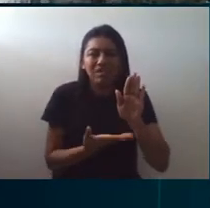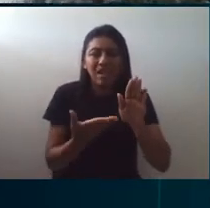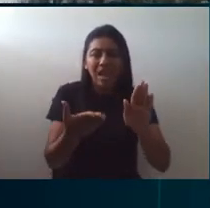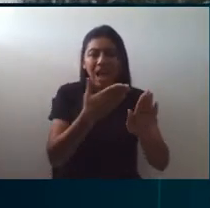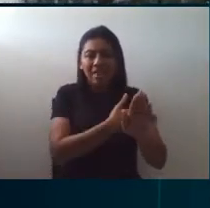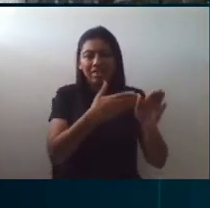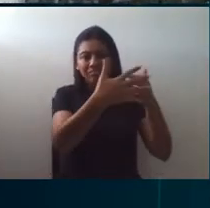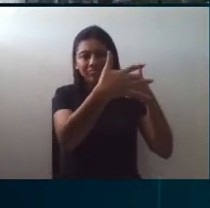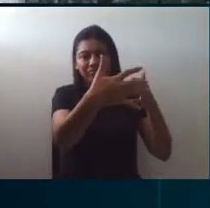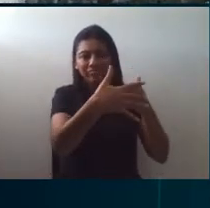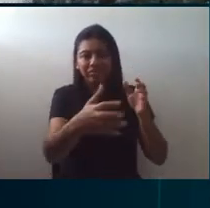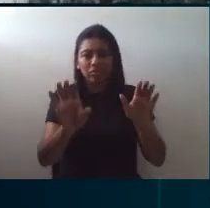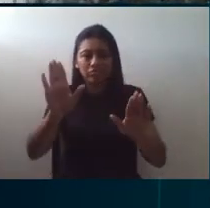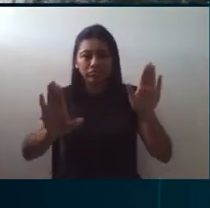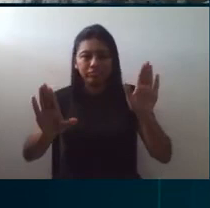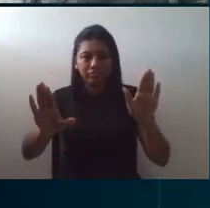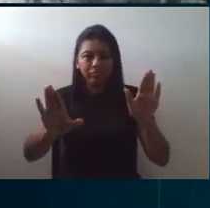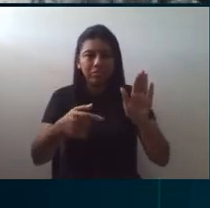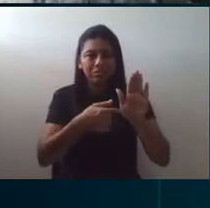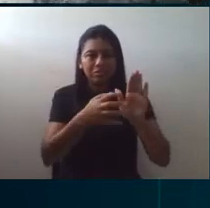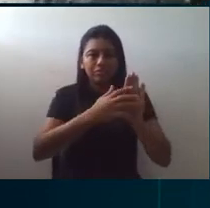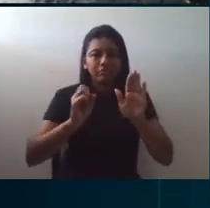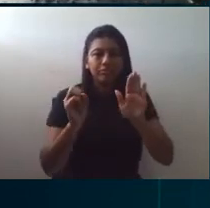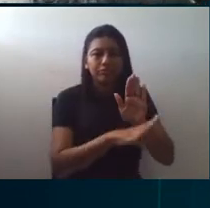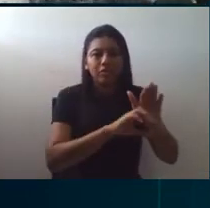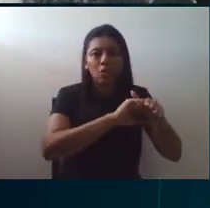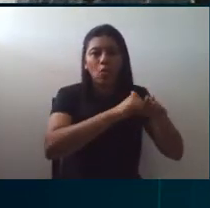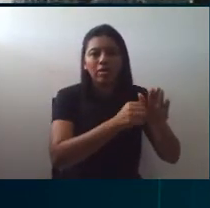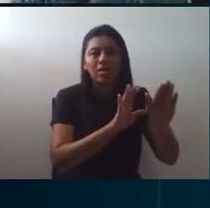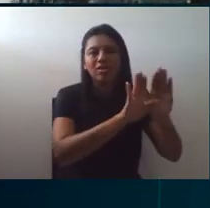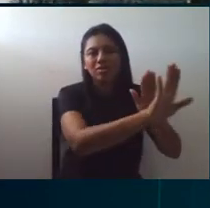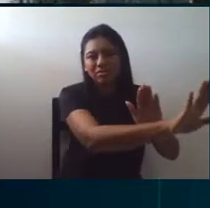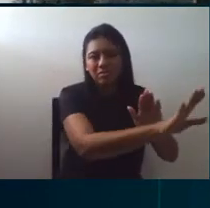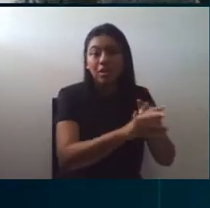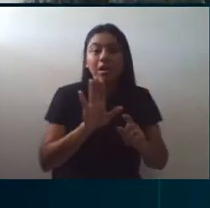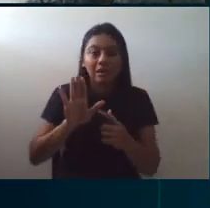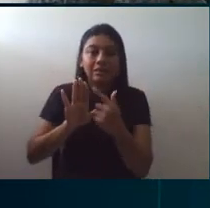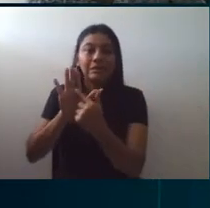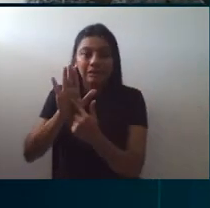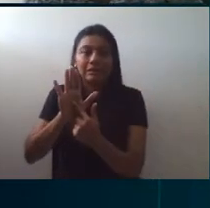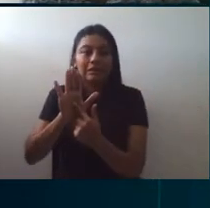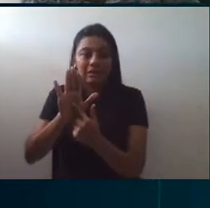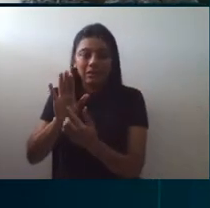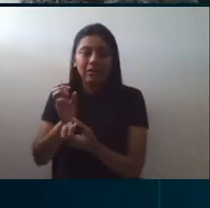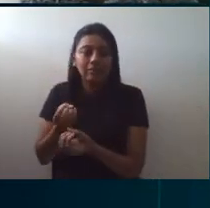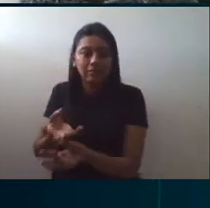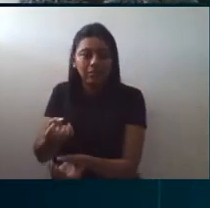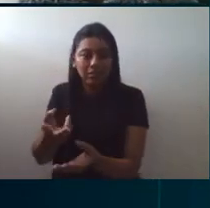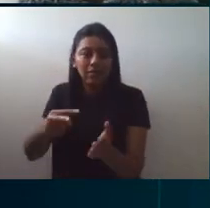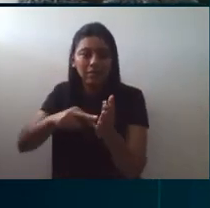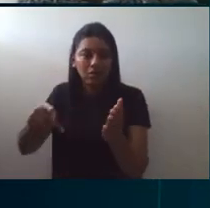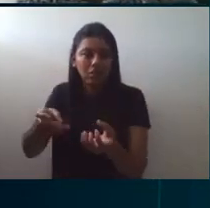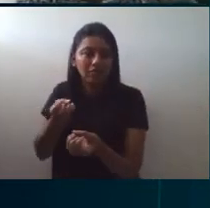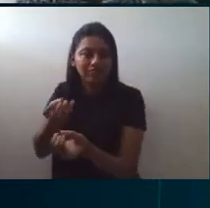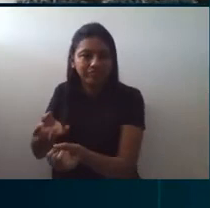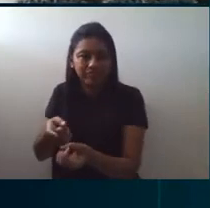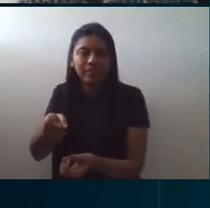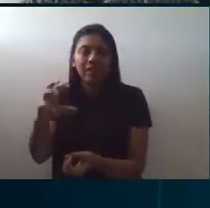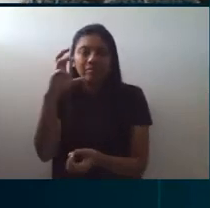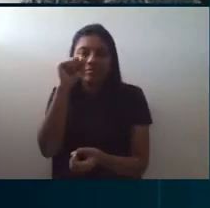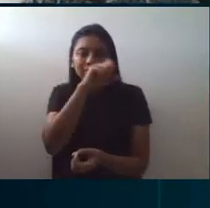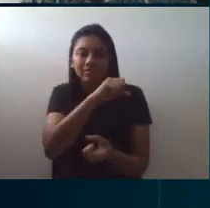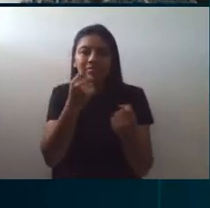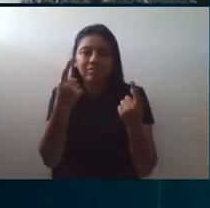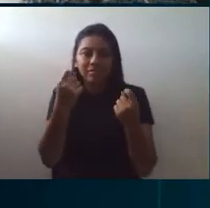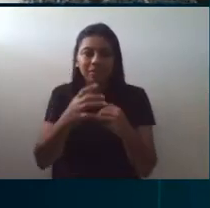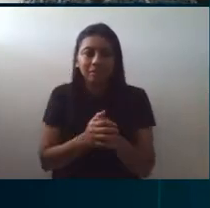n-gramas. Perfecto. Acá entonces, compañeros, les quiero mostrar cuál fue el resultado que obtuve. Aquí pues empecé el procesamiento de textos